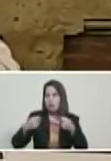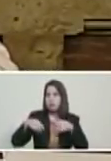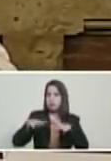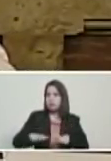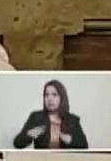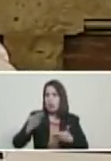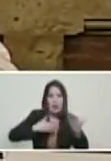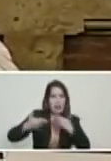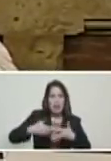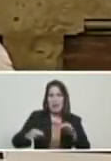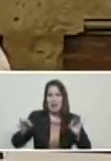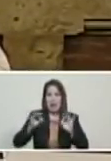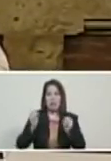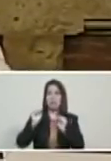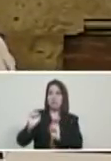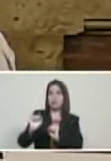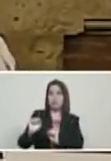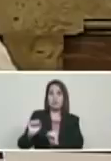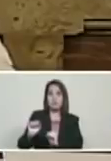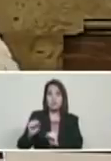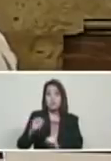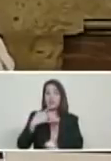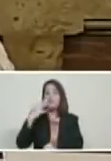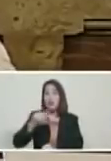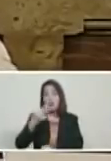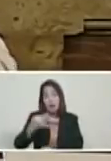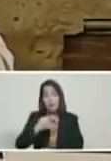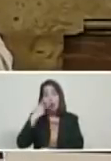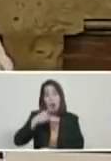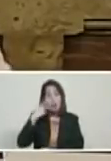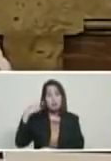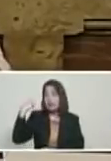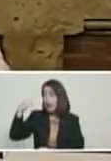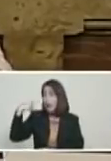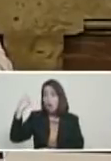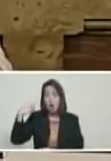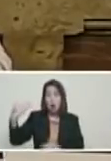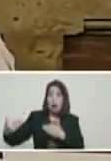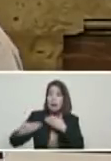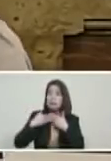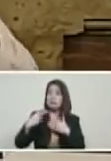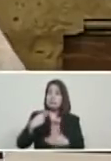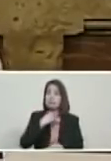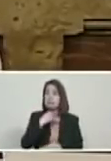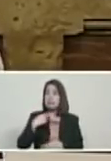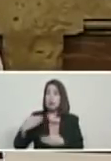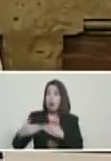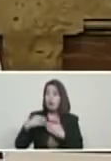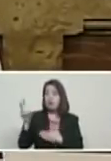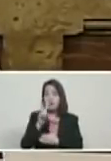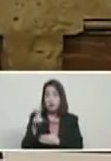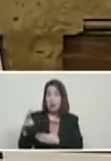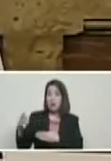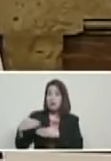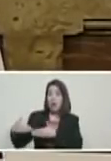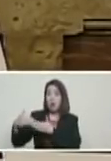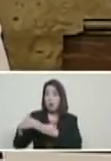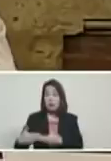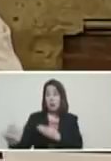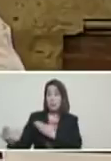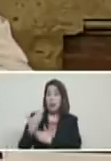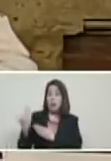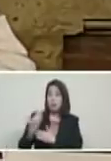está la verdad de la política alocada y criminal contra Venezuela. Esa es la verdad de la política